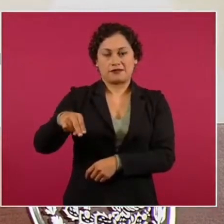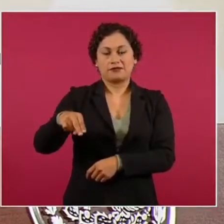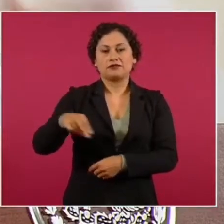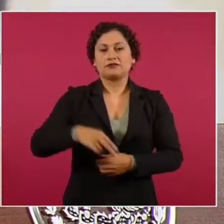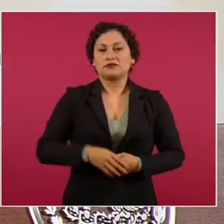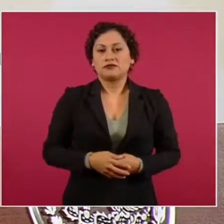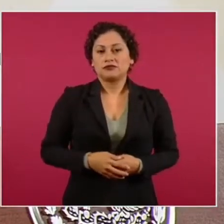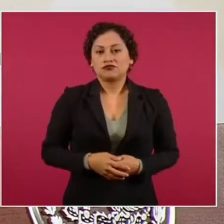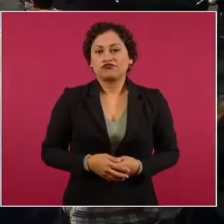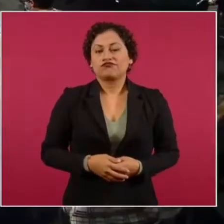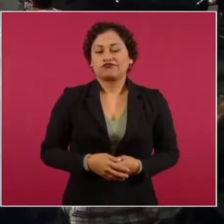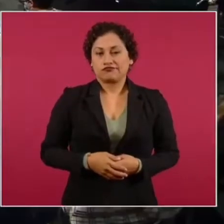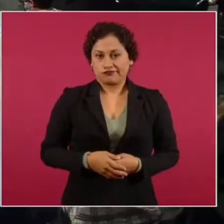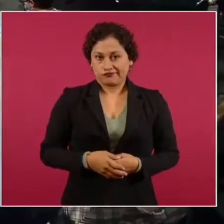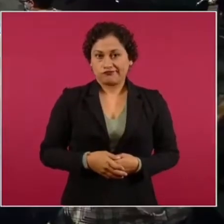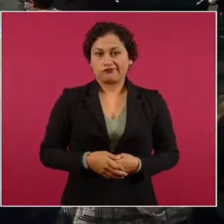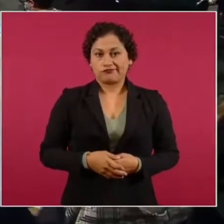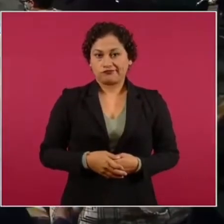y